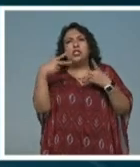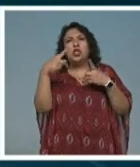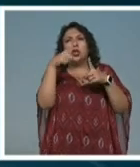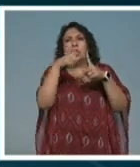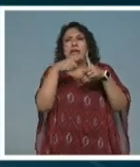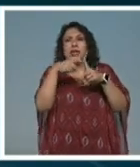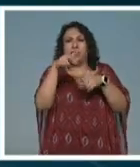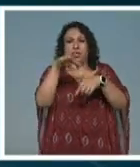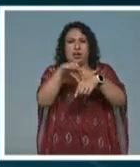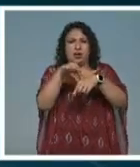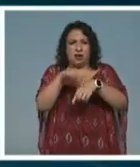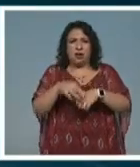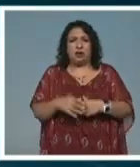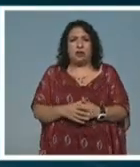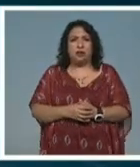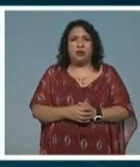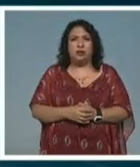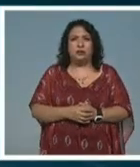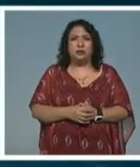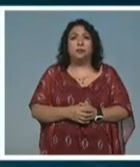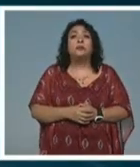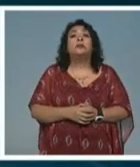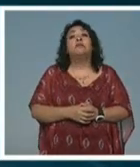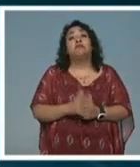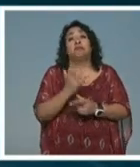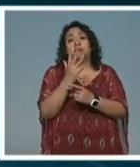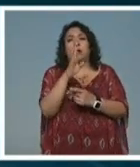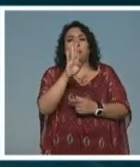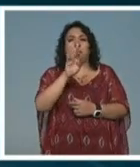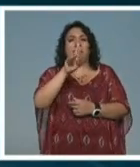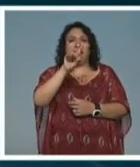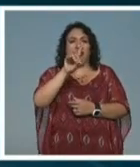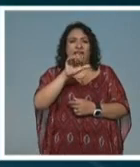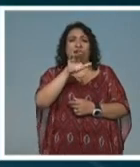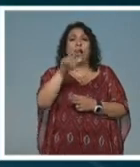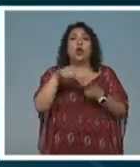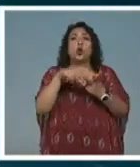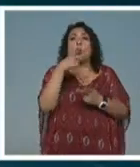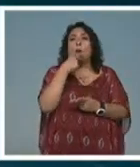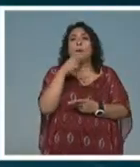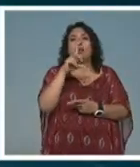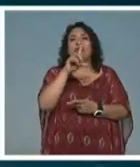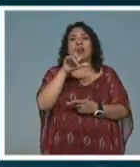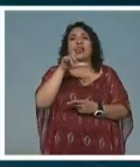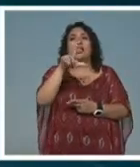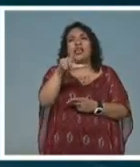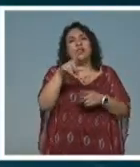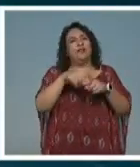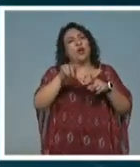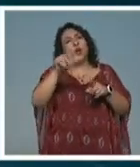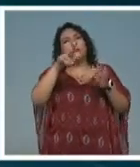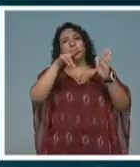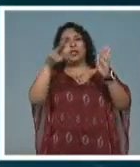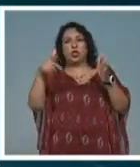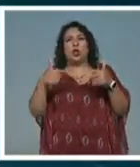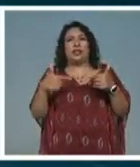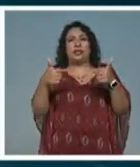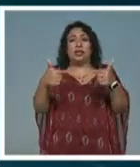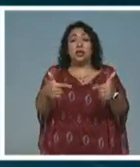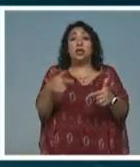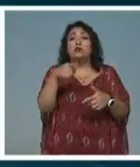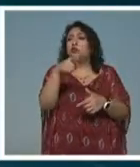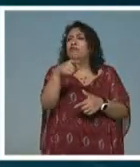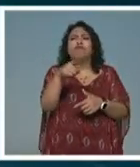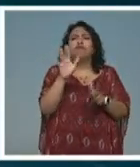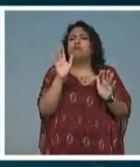crítica de la realidad. A decir de Brenda Caro, Daniel Lezama a diferencia de otros pintores de su generación,